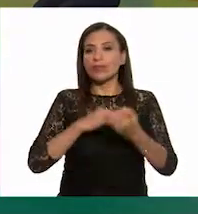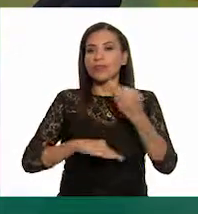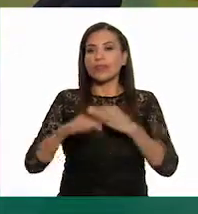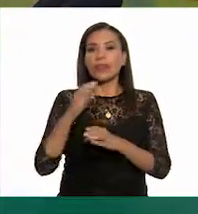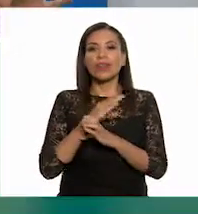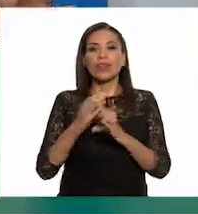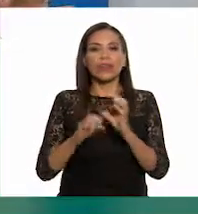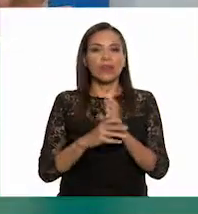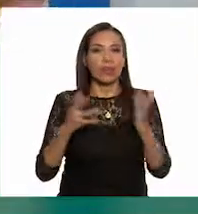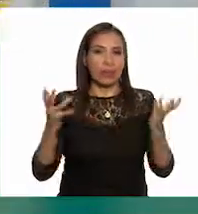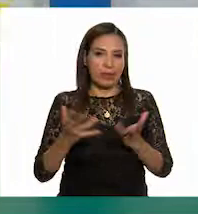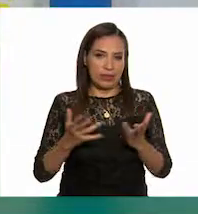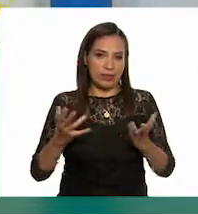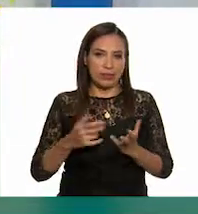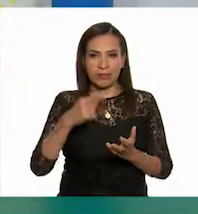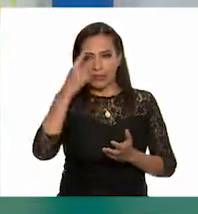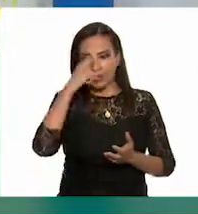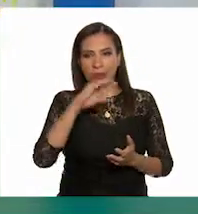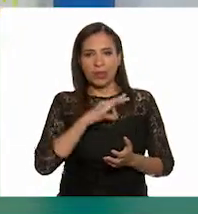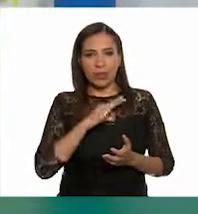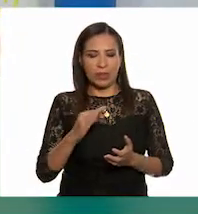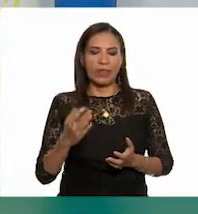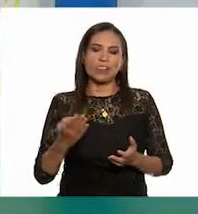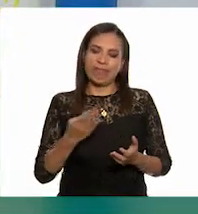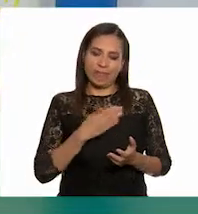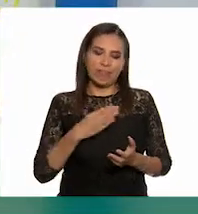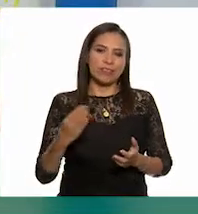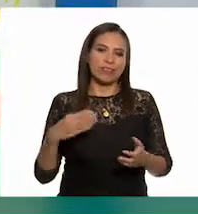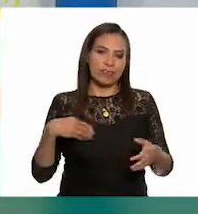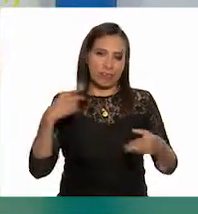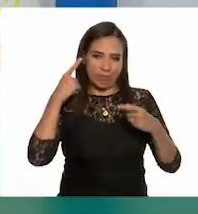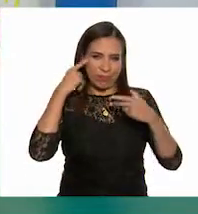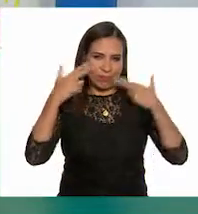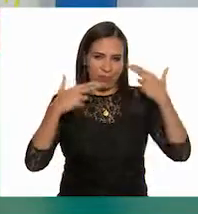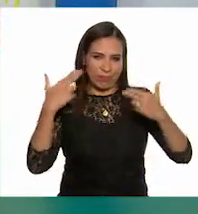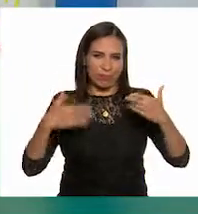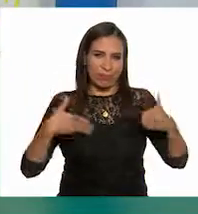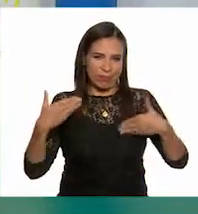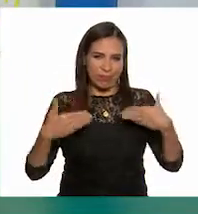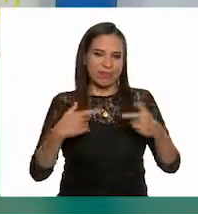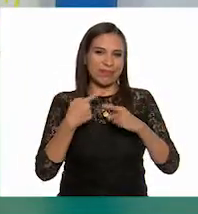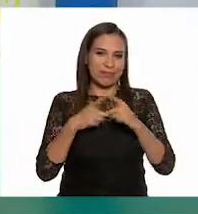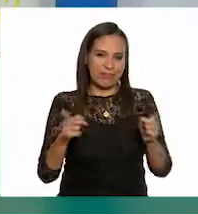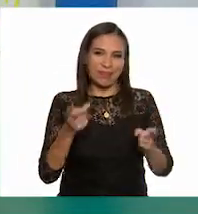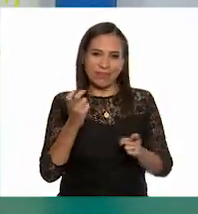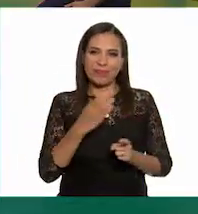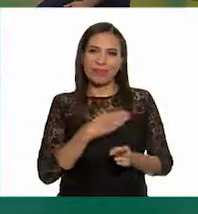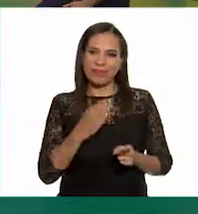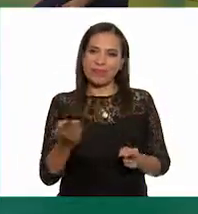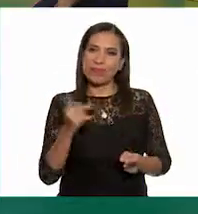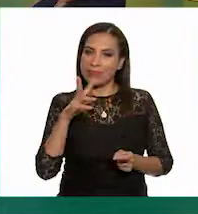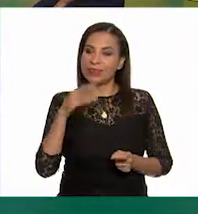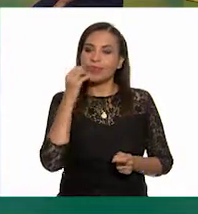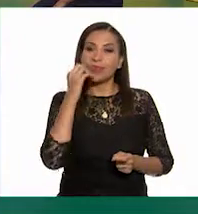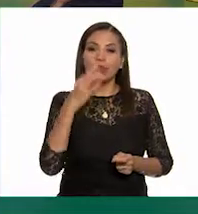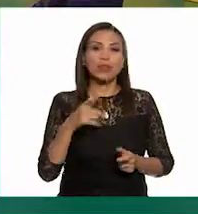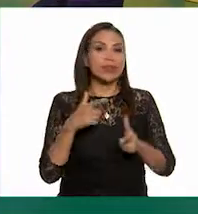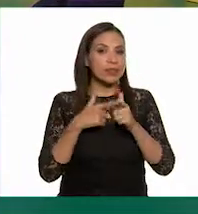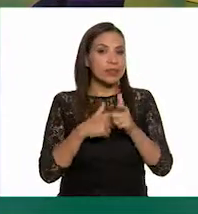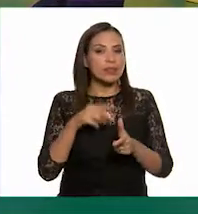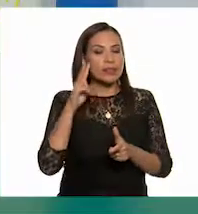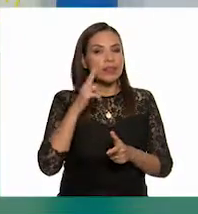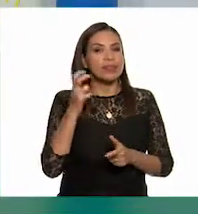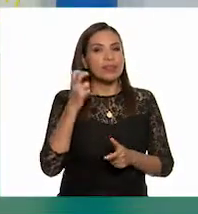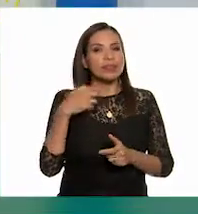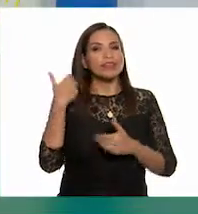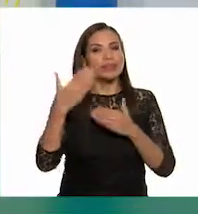las cosas que tuvo que hacer para ponerse de un humor distinto, de buen humor. ¡Claro! ¡Ay, sí, qué padre! Seguiremos viendo